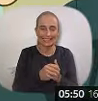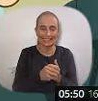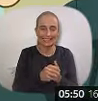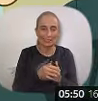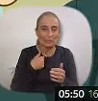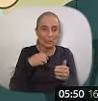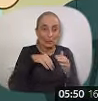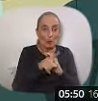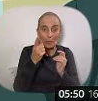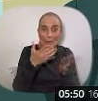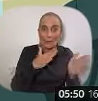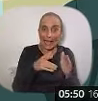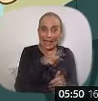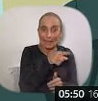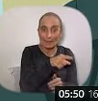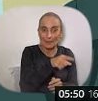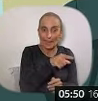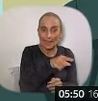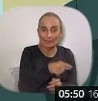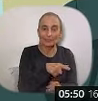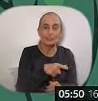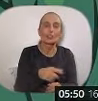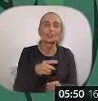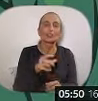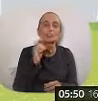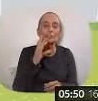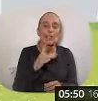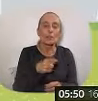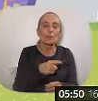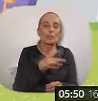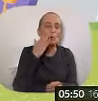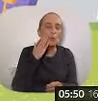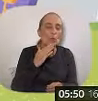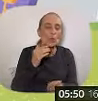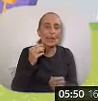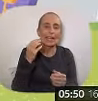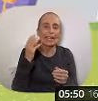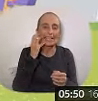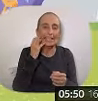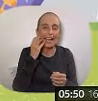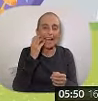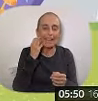Te guardé una caja. Lo único que tienes que hacer es ser un buen...